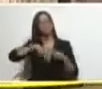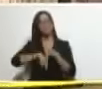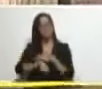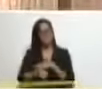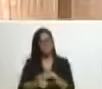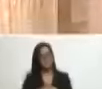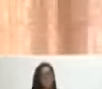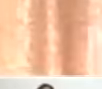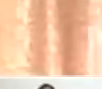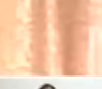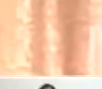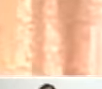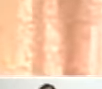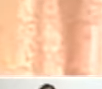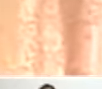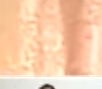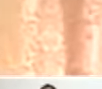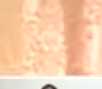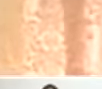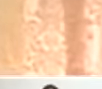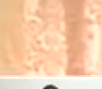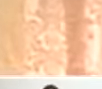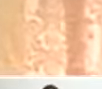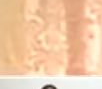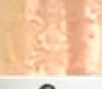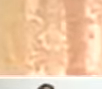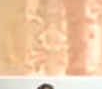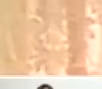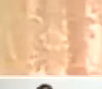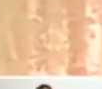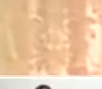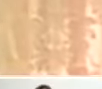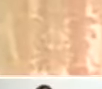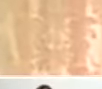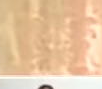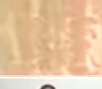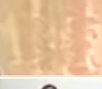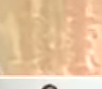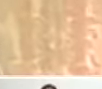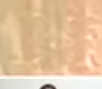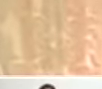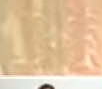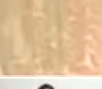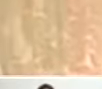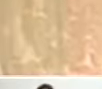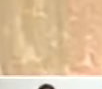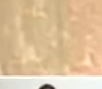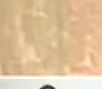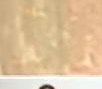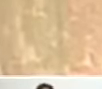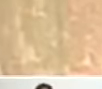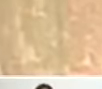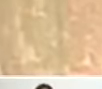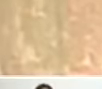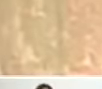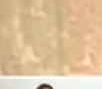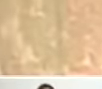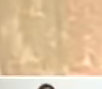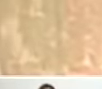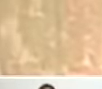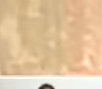ya confirmadas las reservas de gas, las reservas de petróleo, la ExxonMobil toma el control del estamento